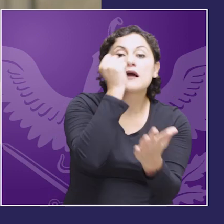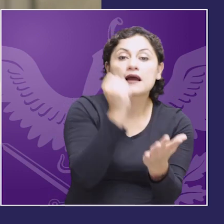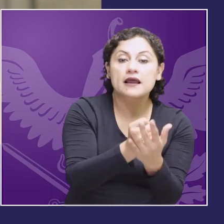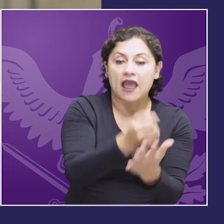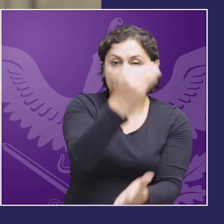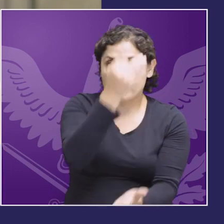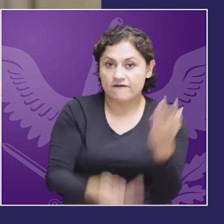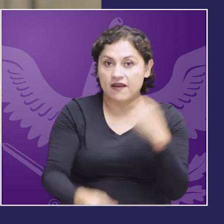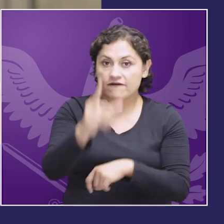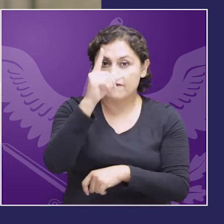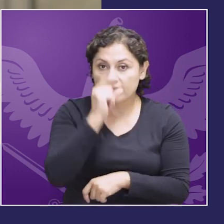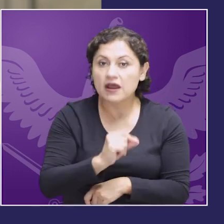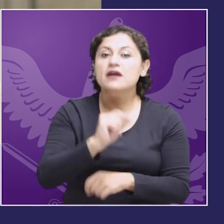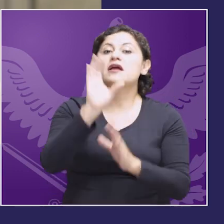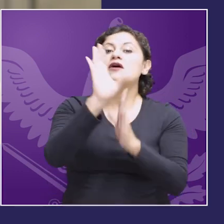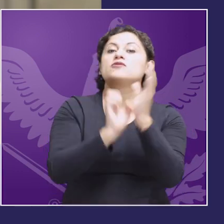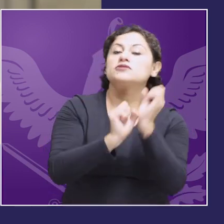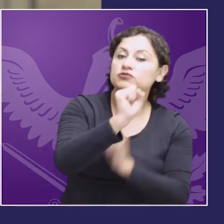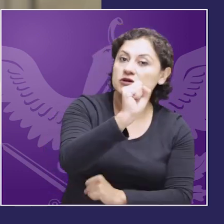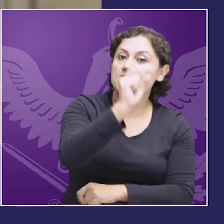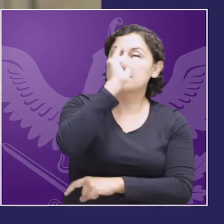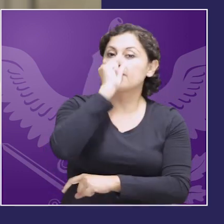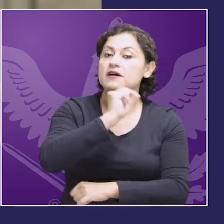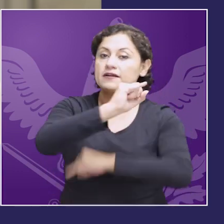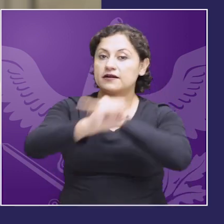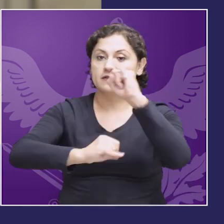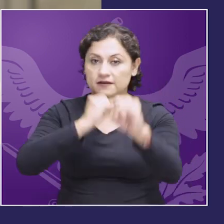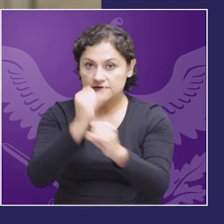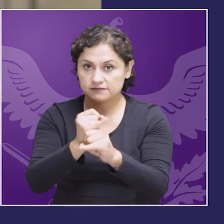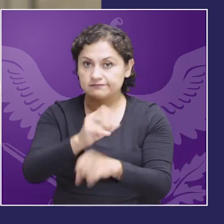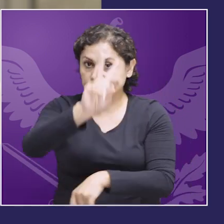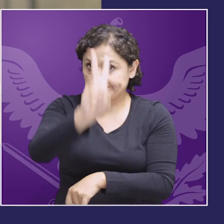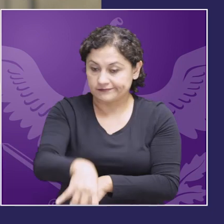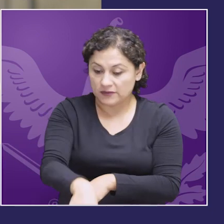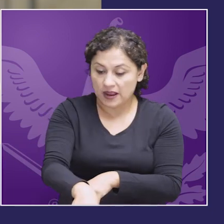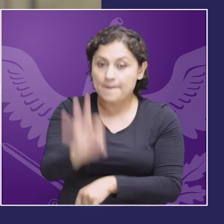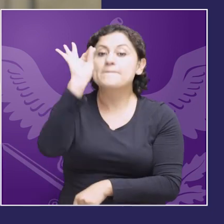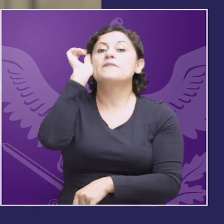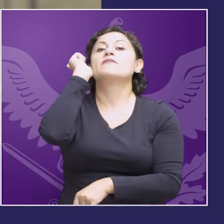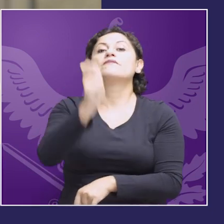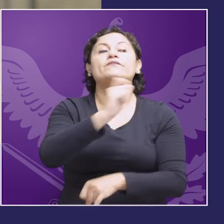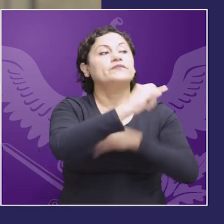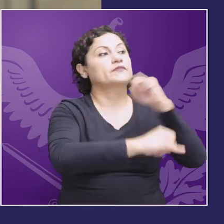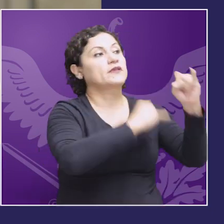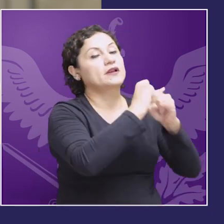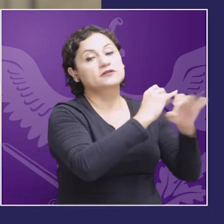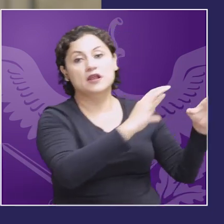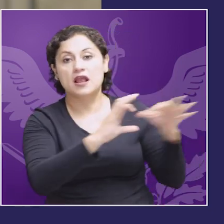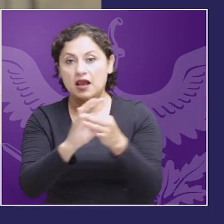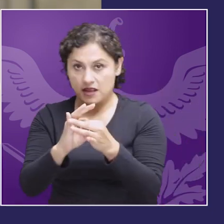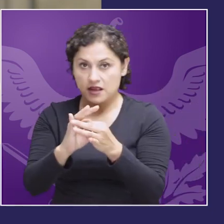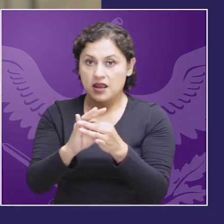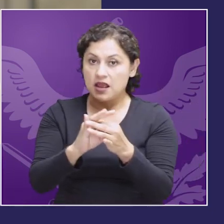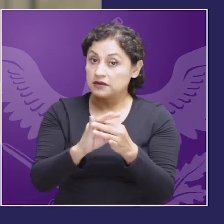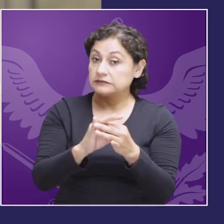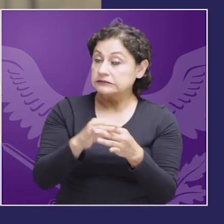en la mayoría de las sentencias se identifican fuentes internacionales y principios constitucionales. Se argumentó al menos